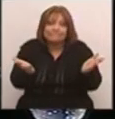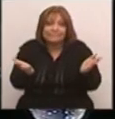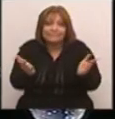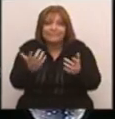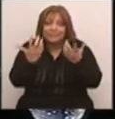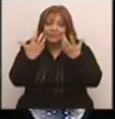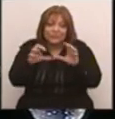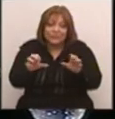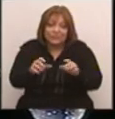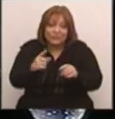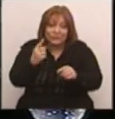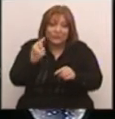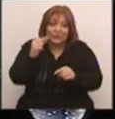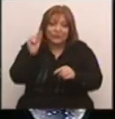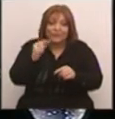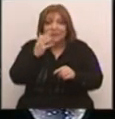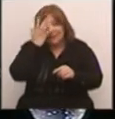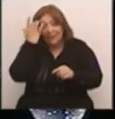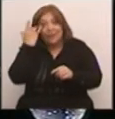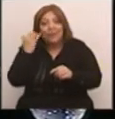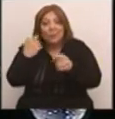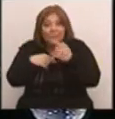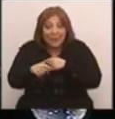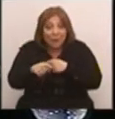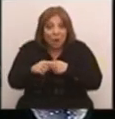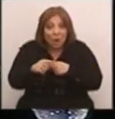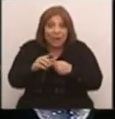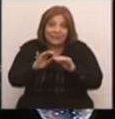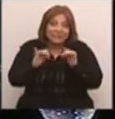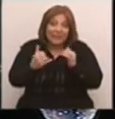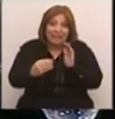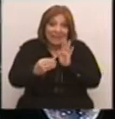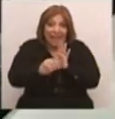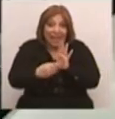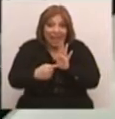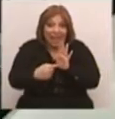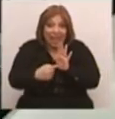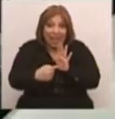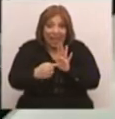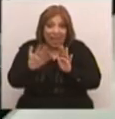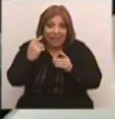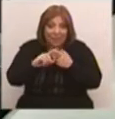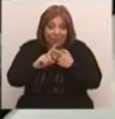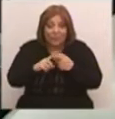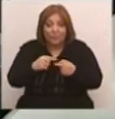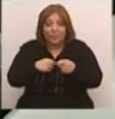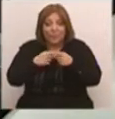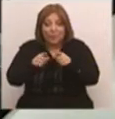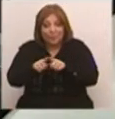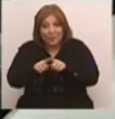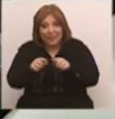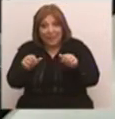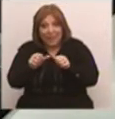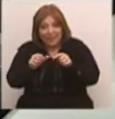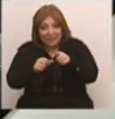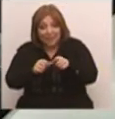haya habido un toquecito misógino, ¿no? Pero la condición ya estaba previamente establecida. En sintonía con la pregunta que te acaba de hacer Luis,